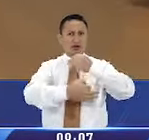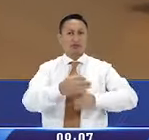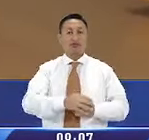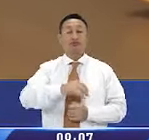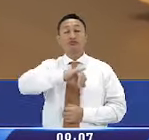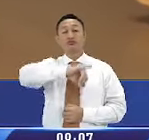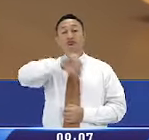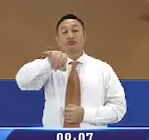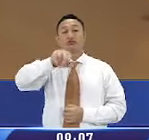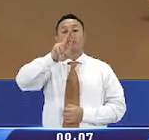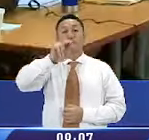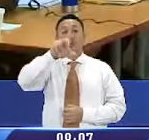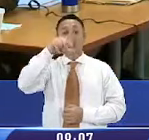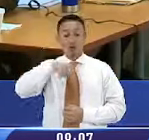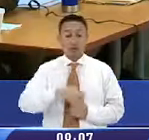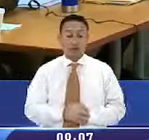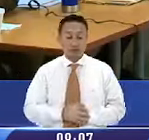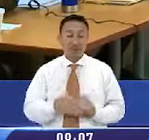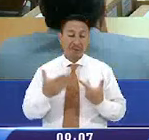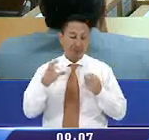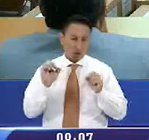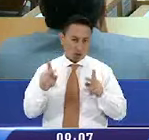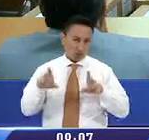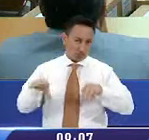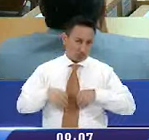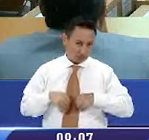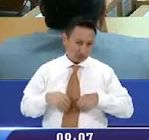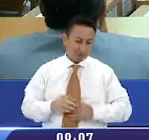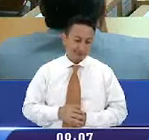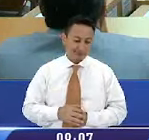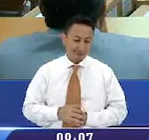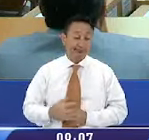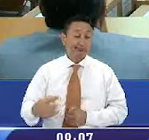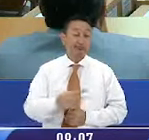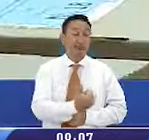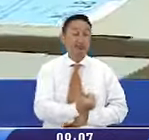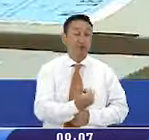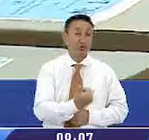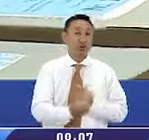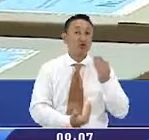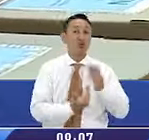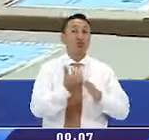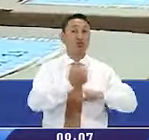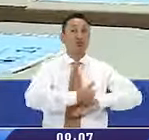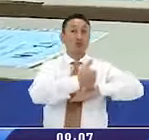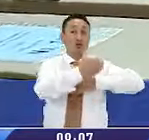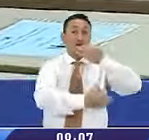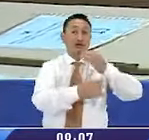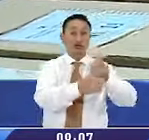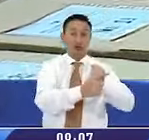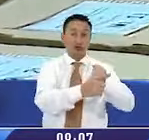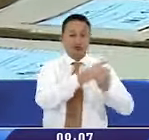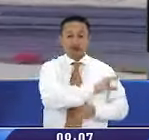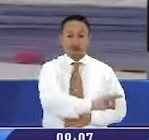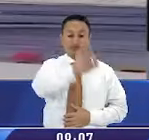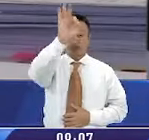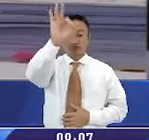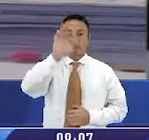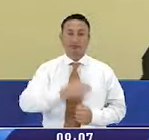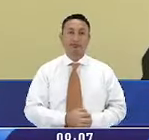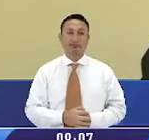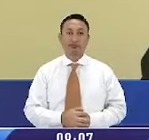Inga, aceptó la excusa presentada por Córdoba, este organismo deberá seleccionar de manera urgente a un nuevo